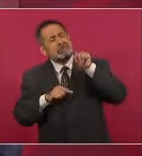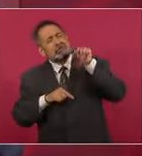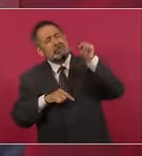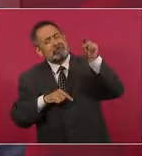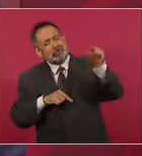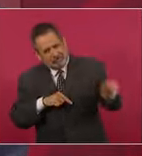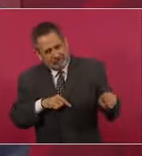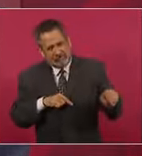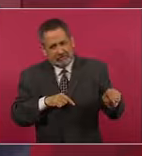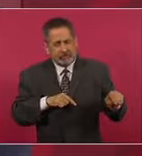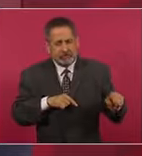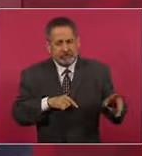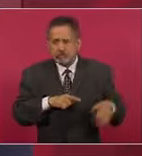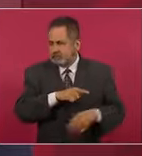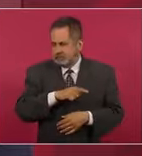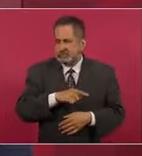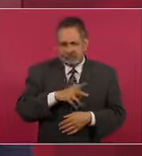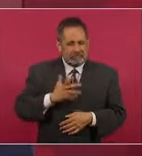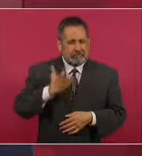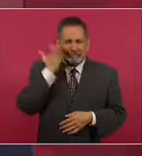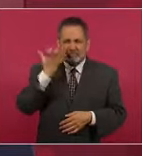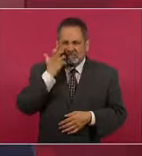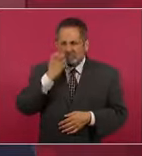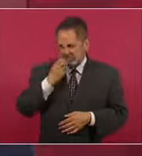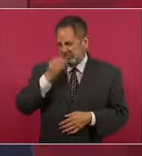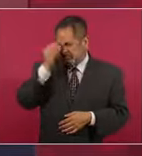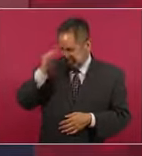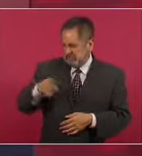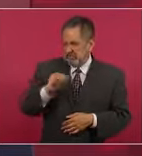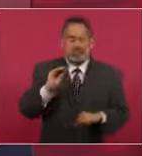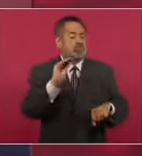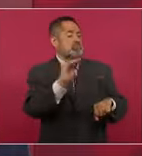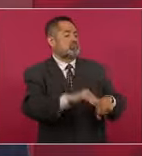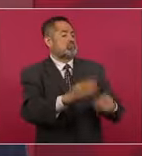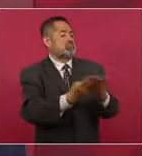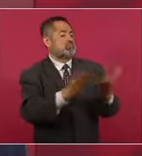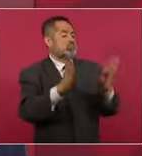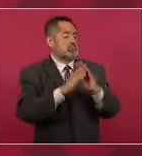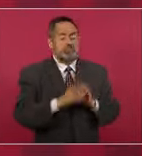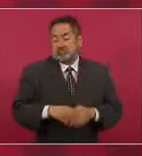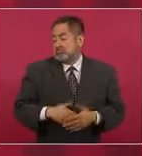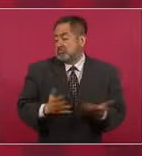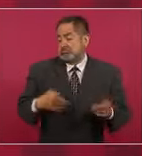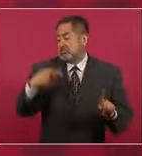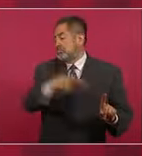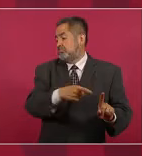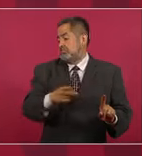con la deliberada intención de que la gente no participara.